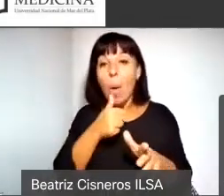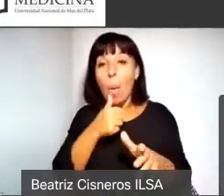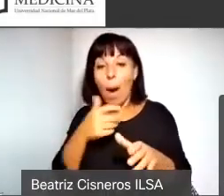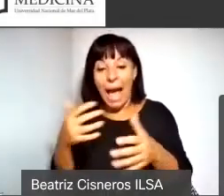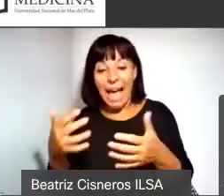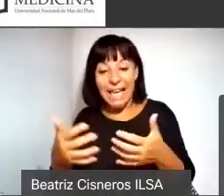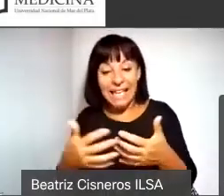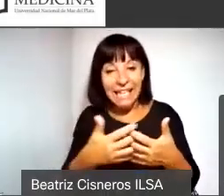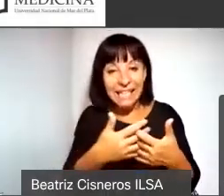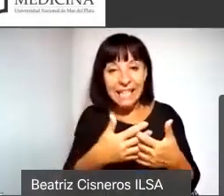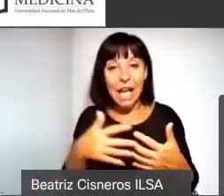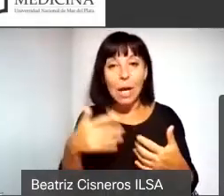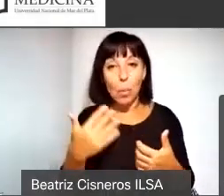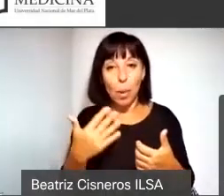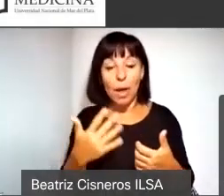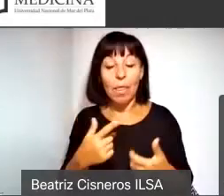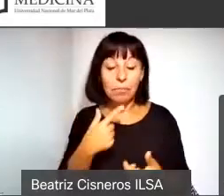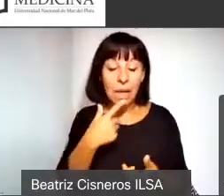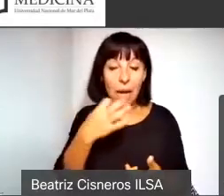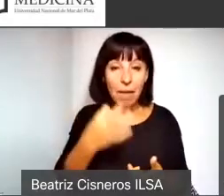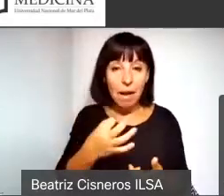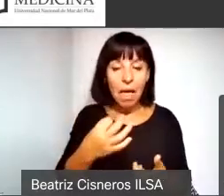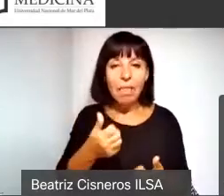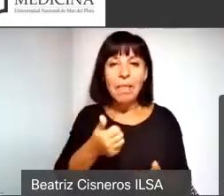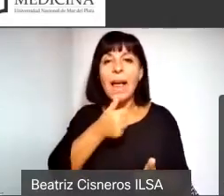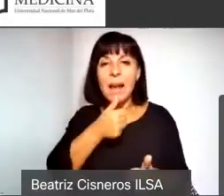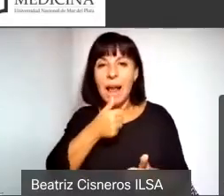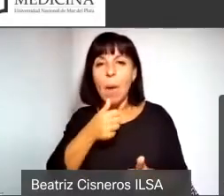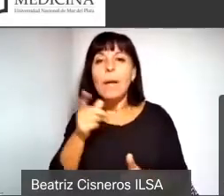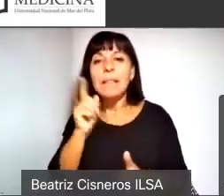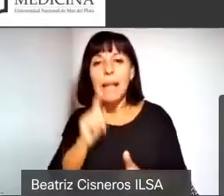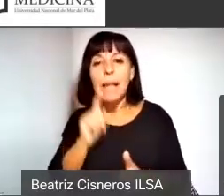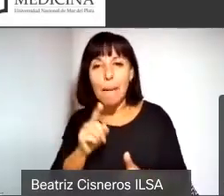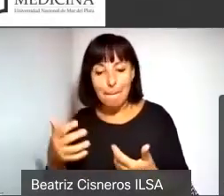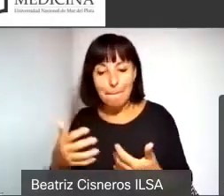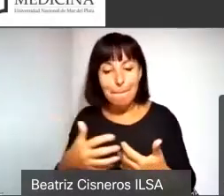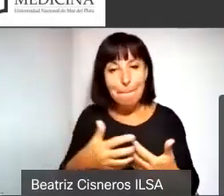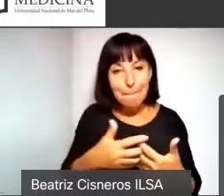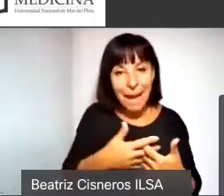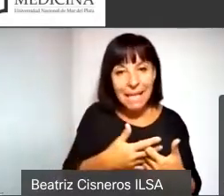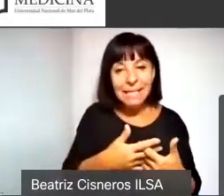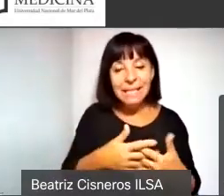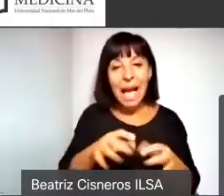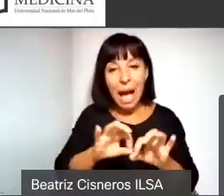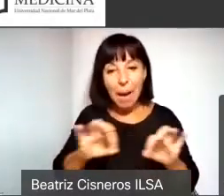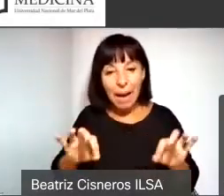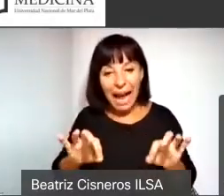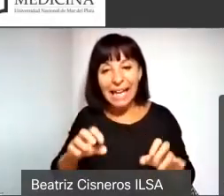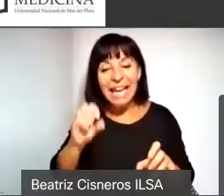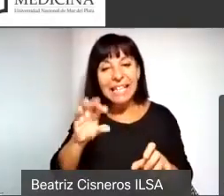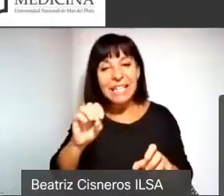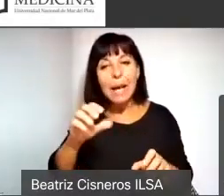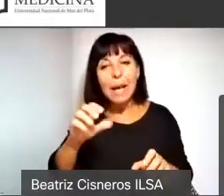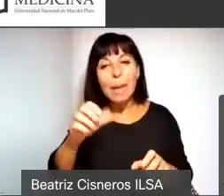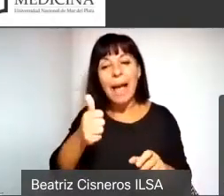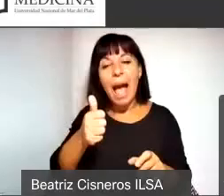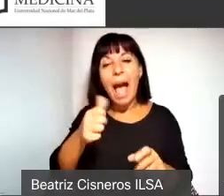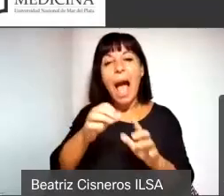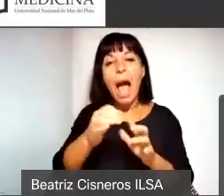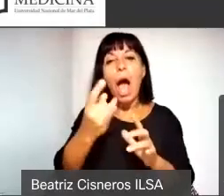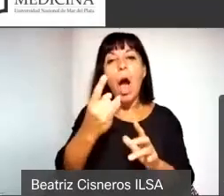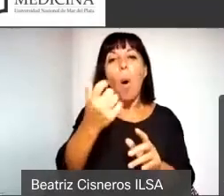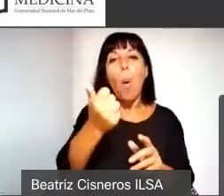células. Es cierto, el agua también pasa a través de canales específicos llamados acuaporinas, y lo hacen